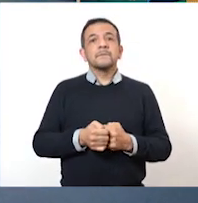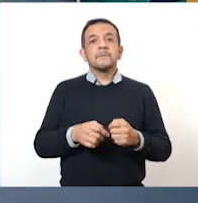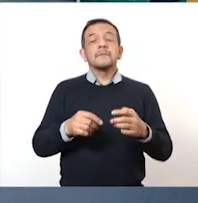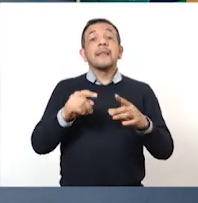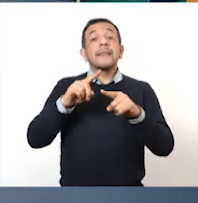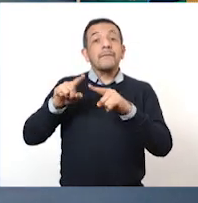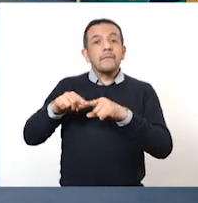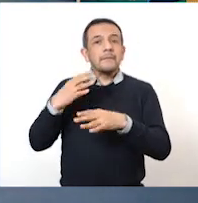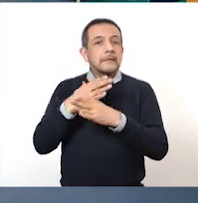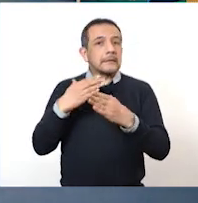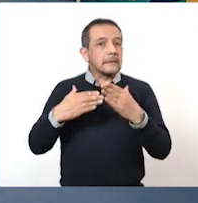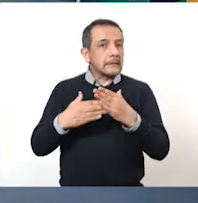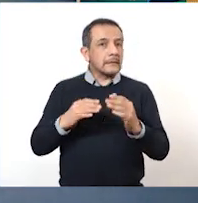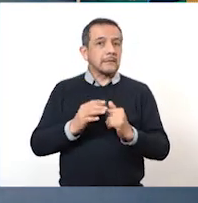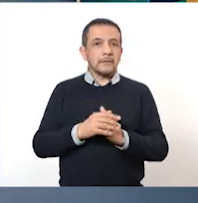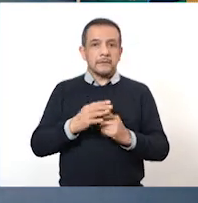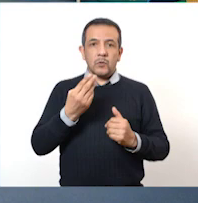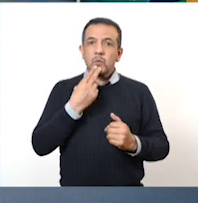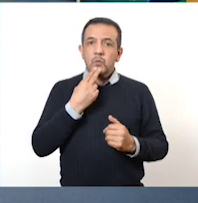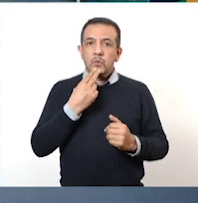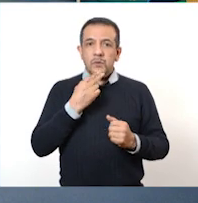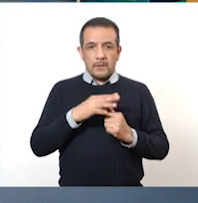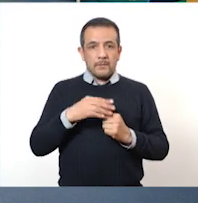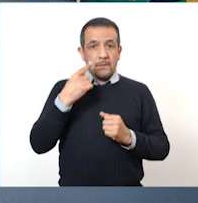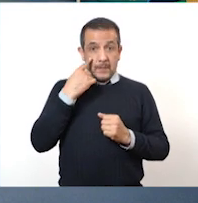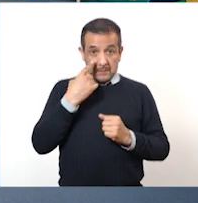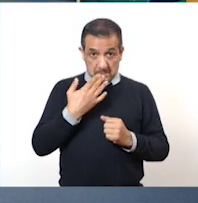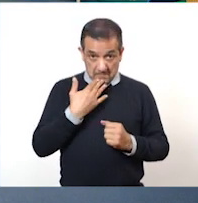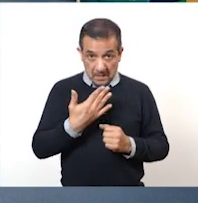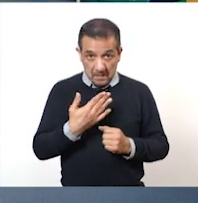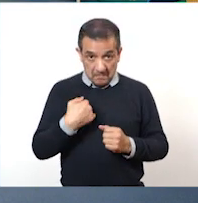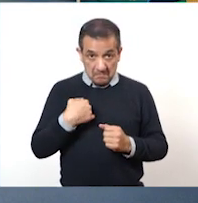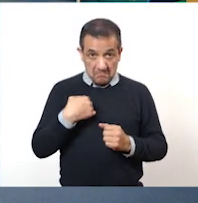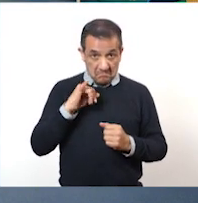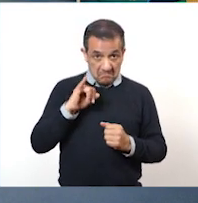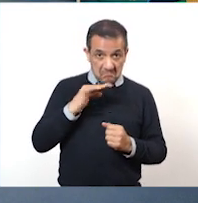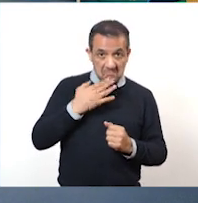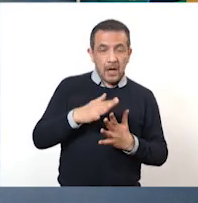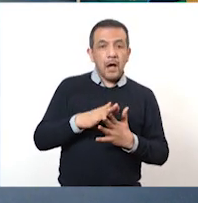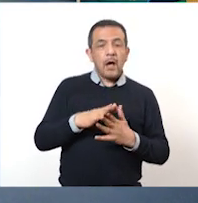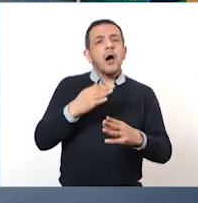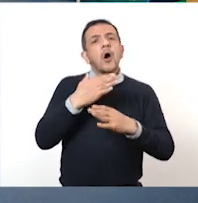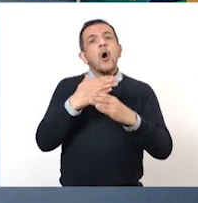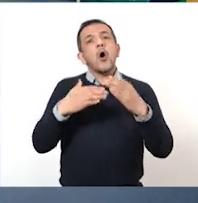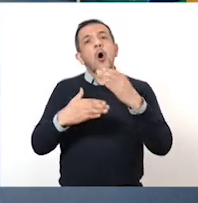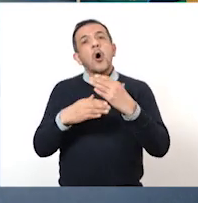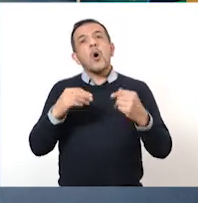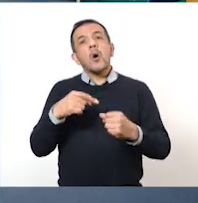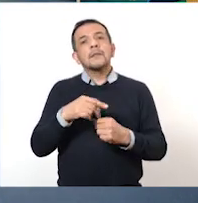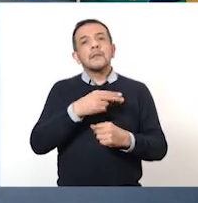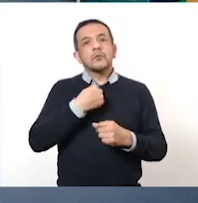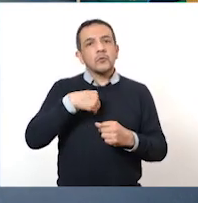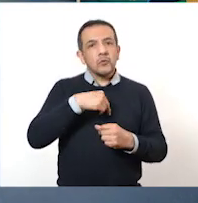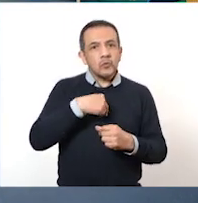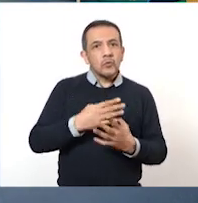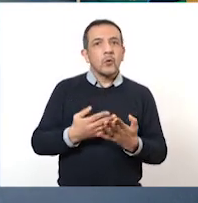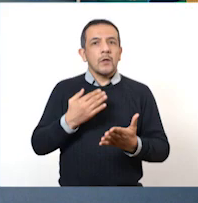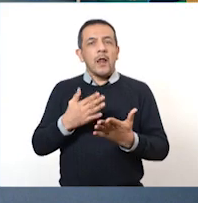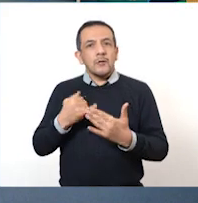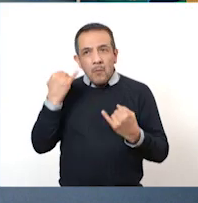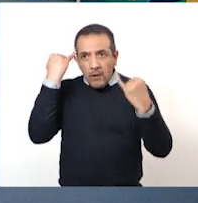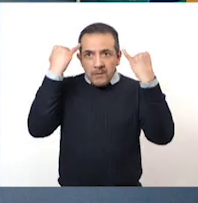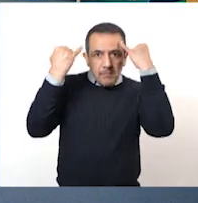Utilizaremos diferentes implementos. ¿Les parece? ¿Qué te parece, Carlos? Vamos a utilizar diferentes implementos a sugerir un reto